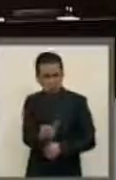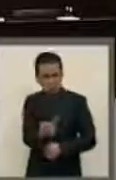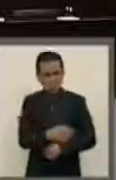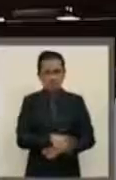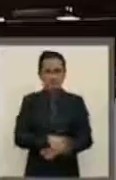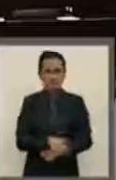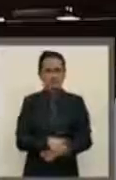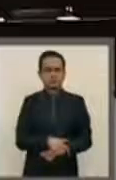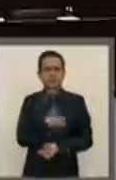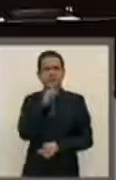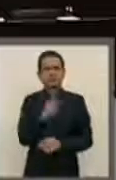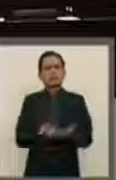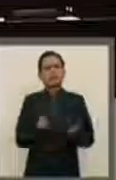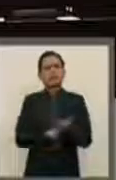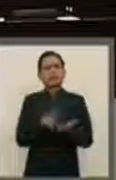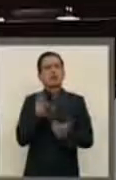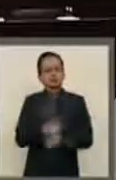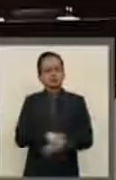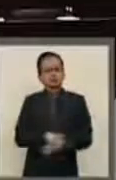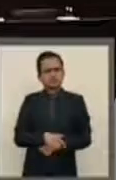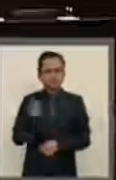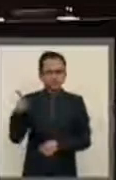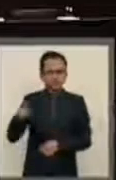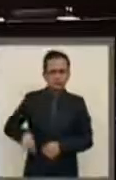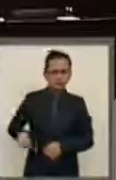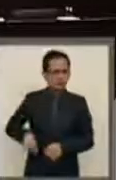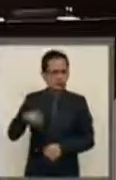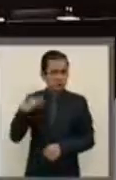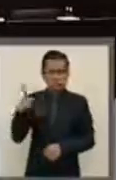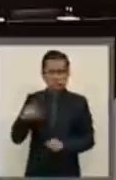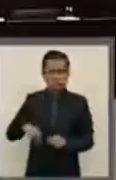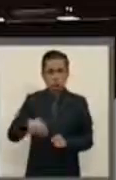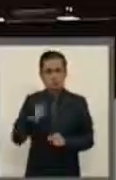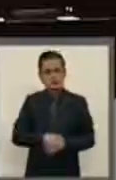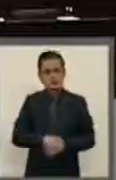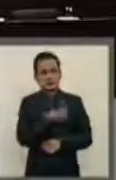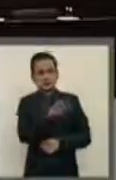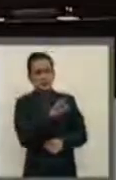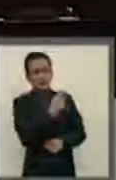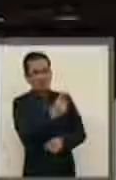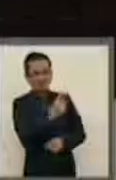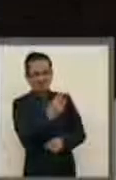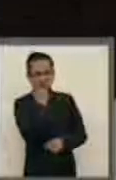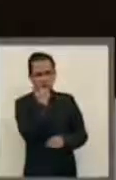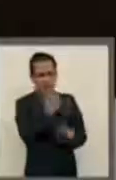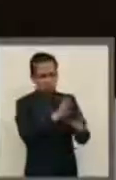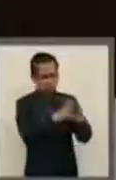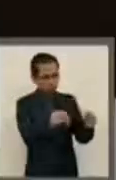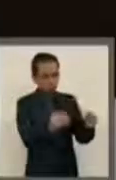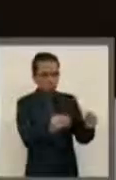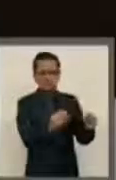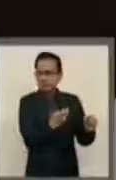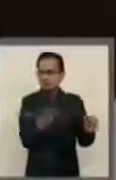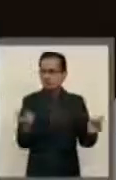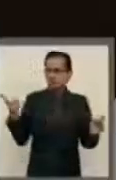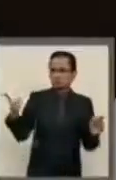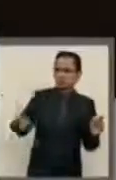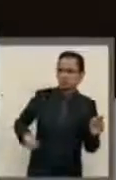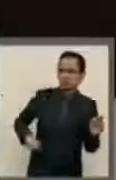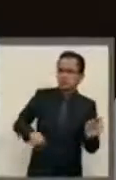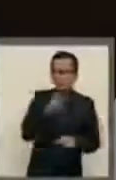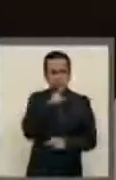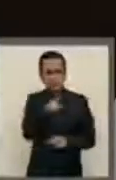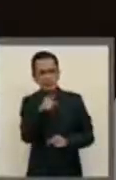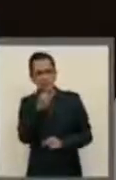A esto agregamos los casos graves generados por el Estado, como la desaparición de los 43 de Ayotzinapa o